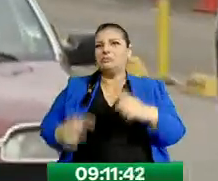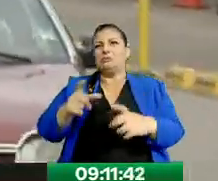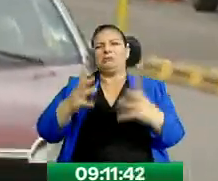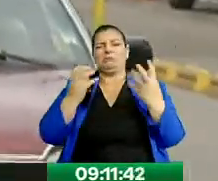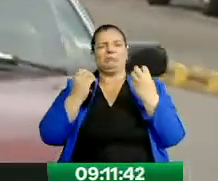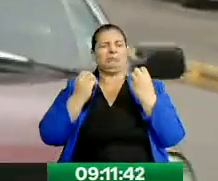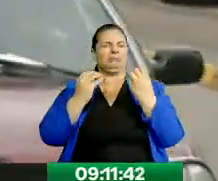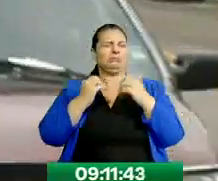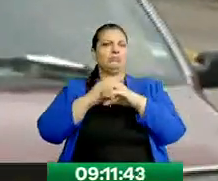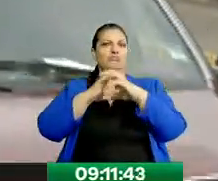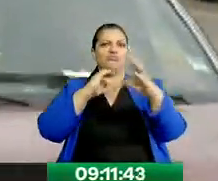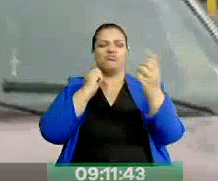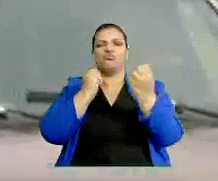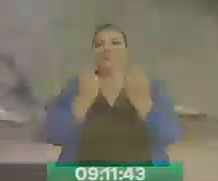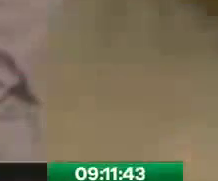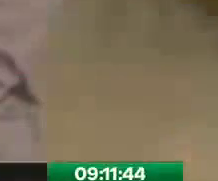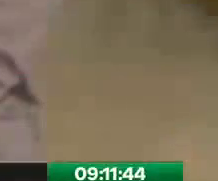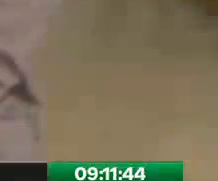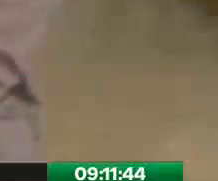Informó Julio César Saona.